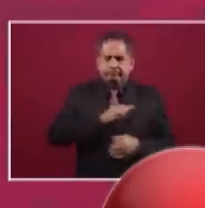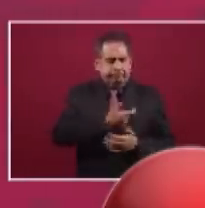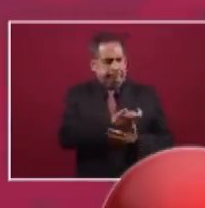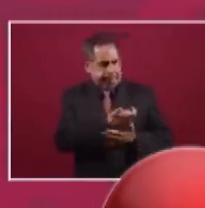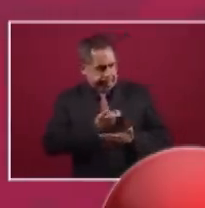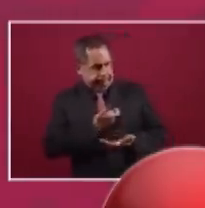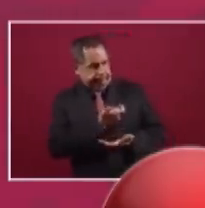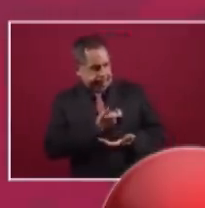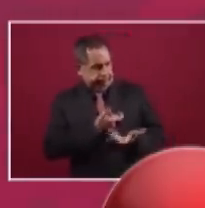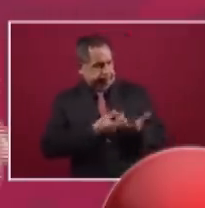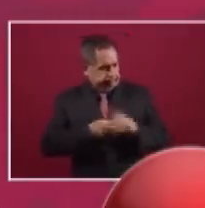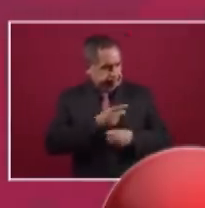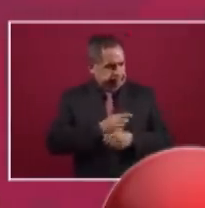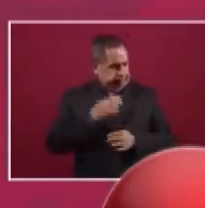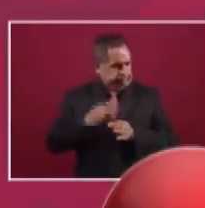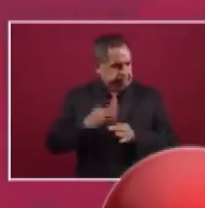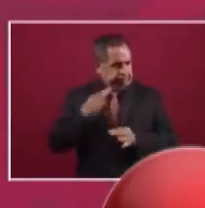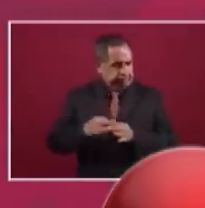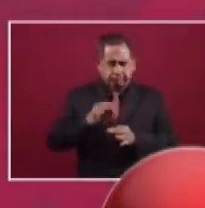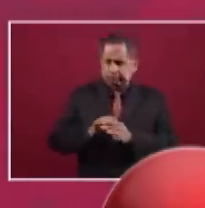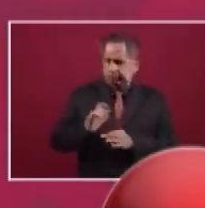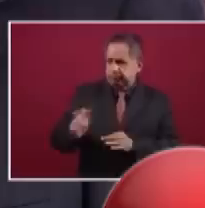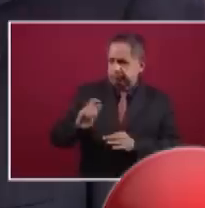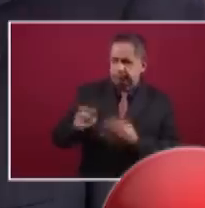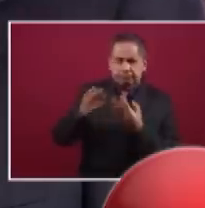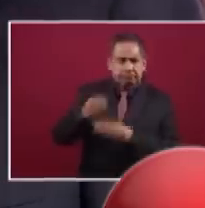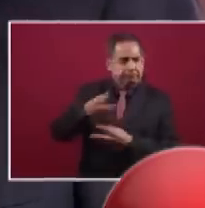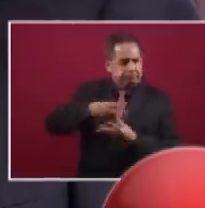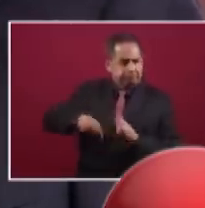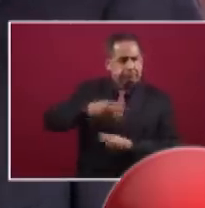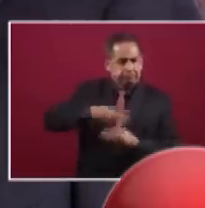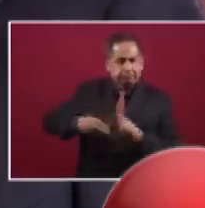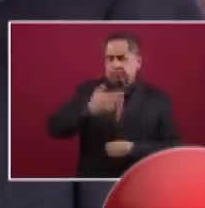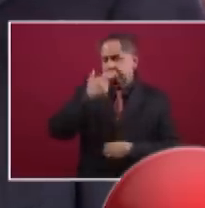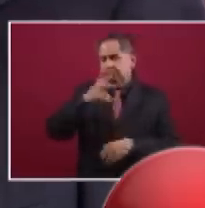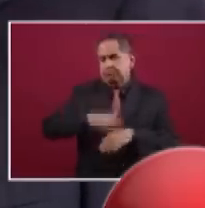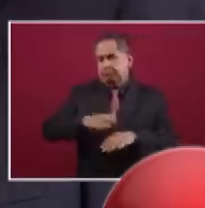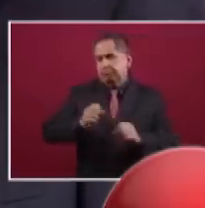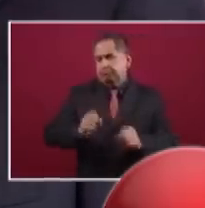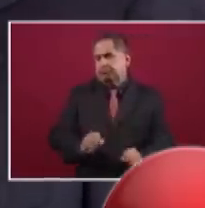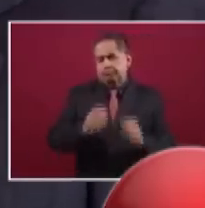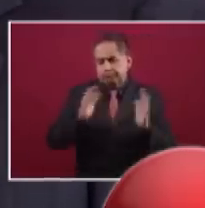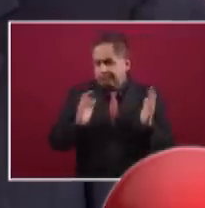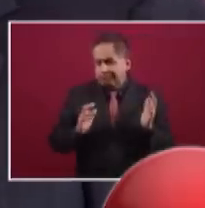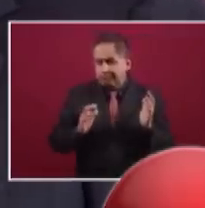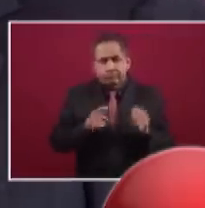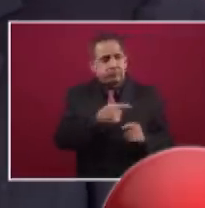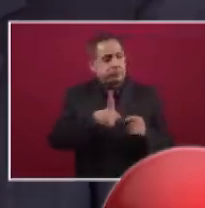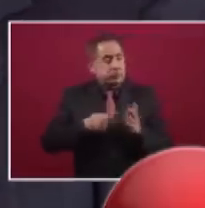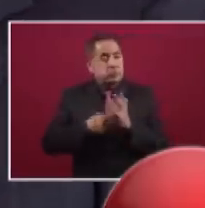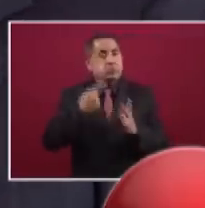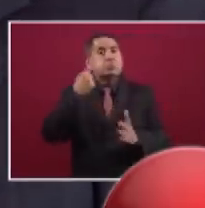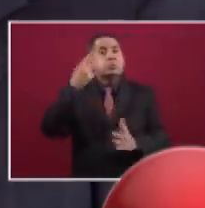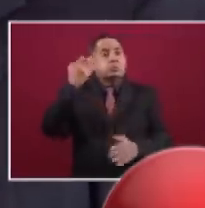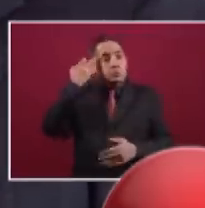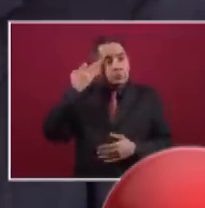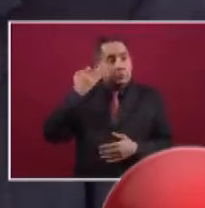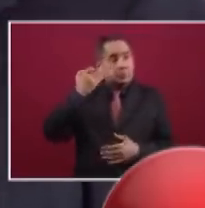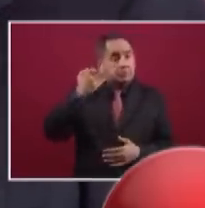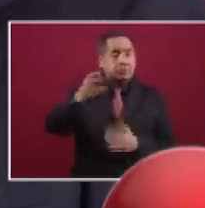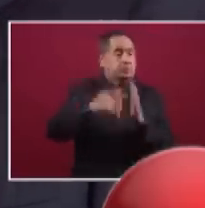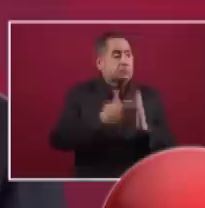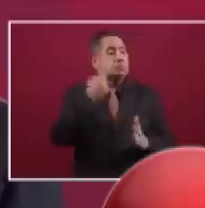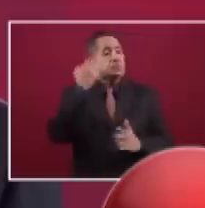crédito a mejor tasa el acuerdo actual y nos permite hacer más proyectos. Lo que habría que hacer es